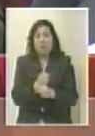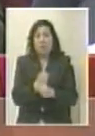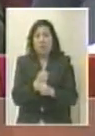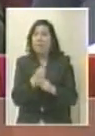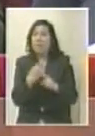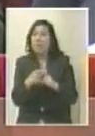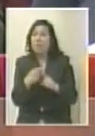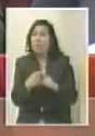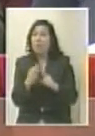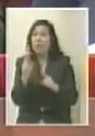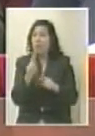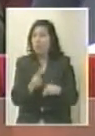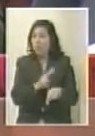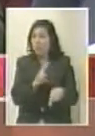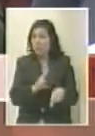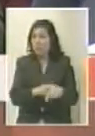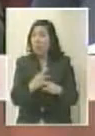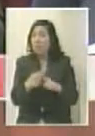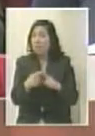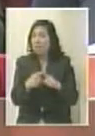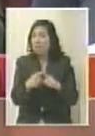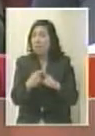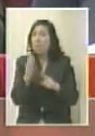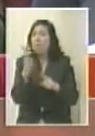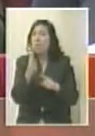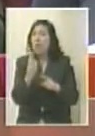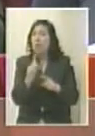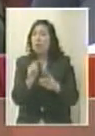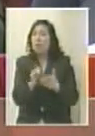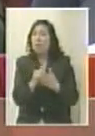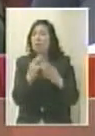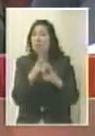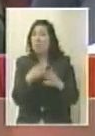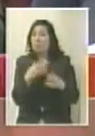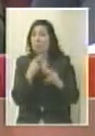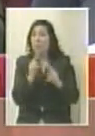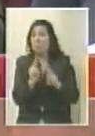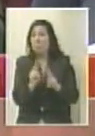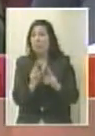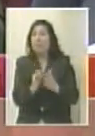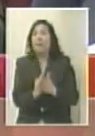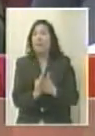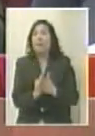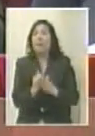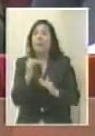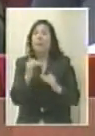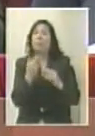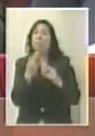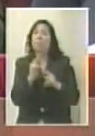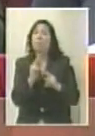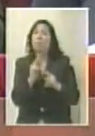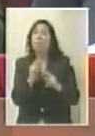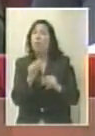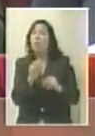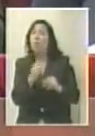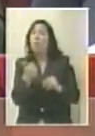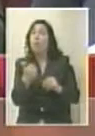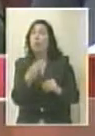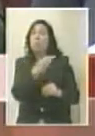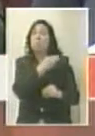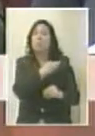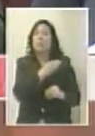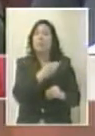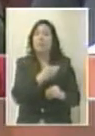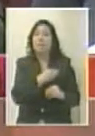de la diversidad de los recursos naturales y la diversidad biológica, y en esto miren ustedes la cantidad de materias que le corresponde ver de una u otra manera al